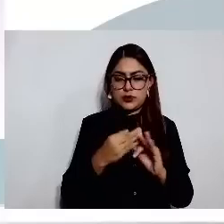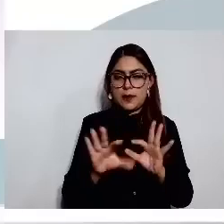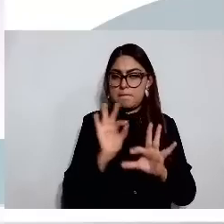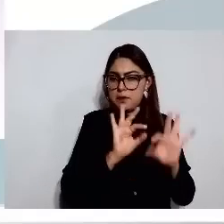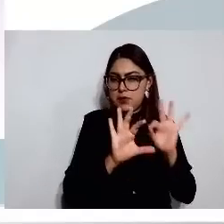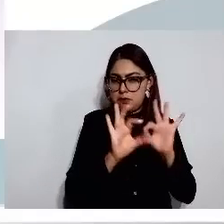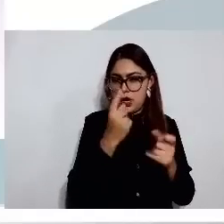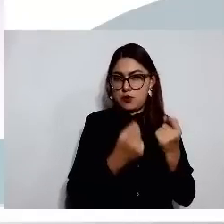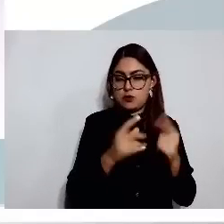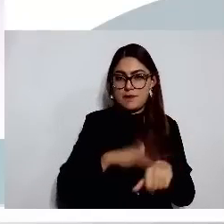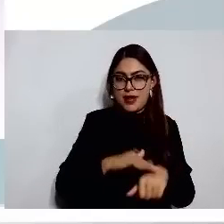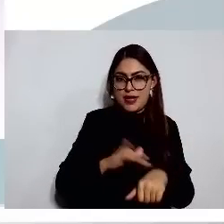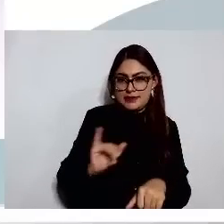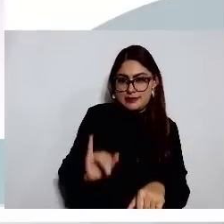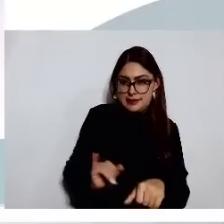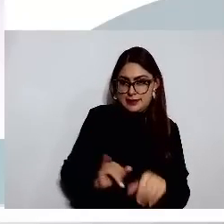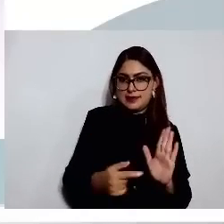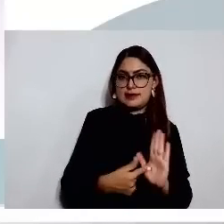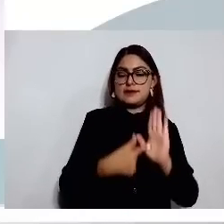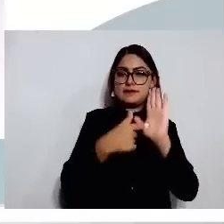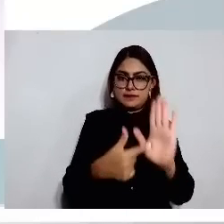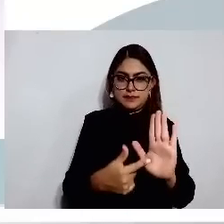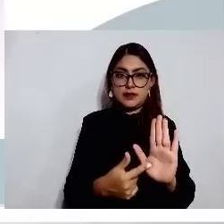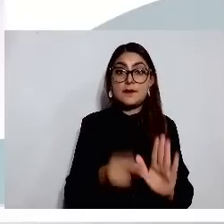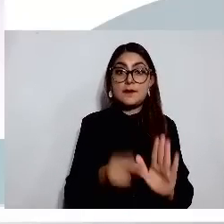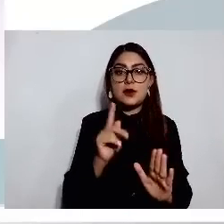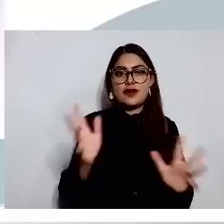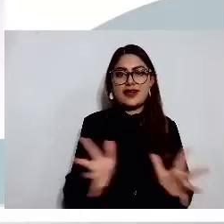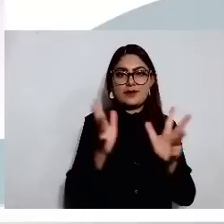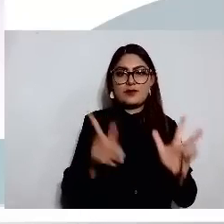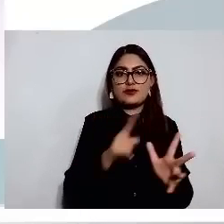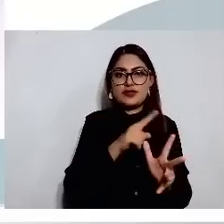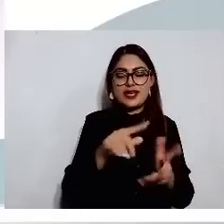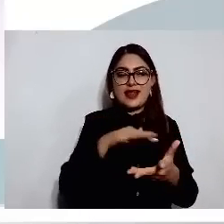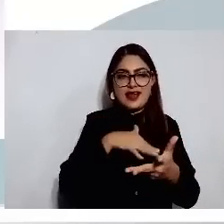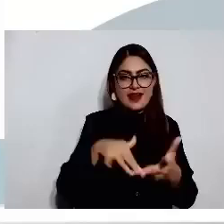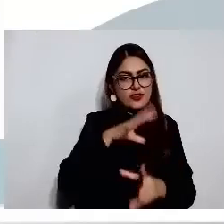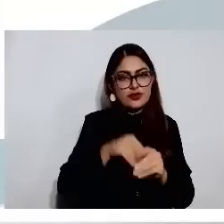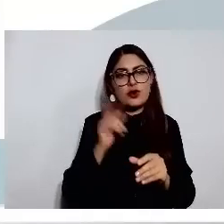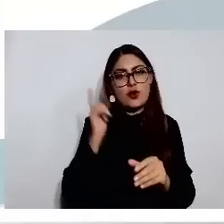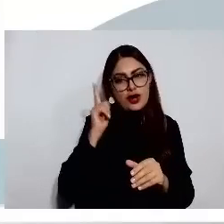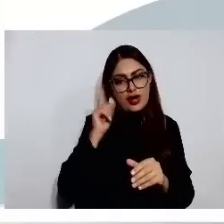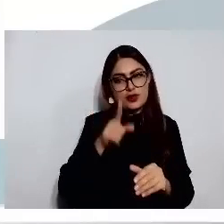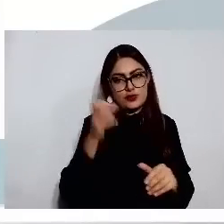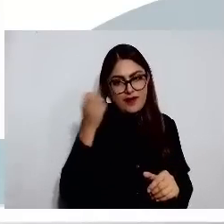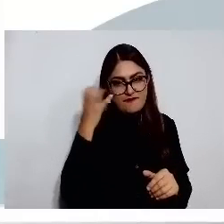como más relevantes, pero no dejen de leer y de ver y de ir al evento. La siguiente, por favor.